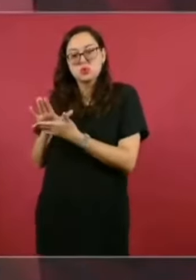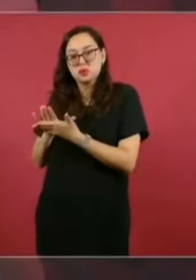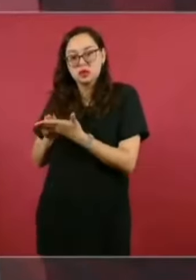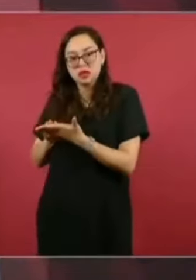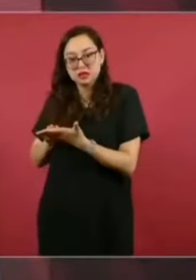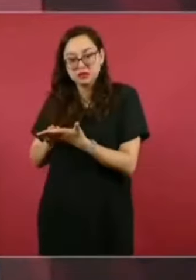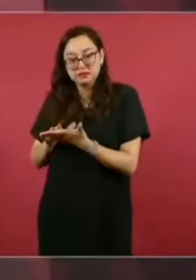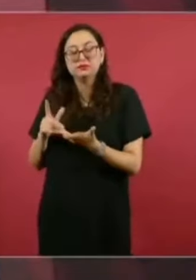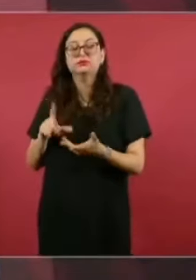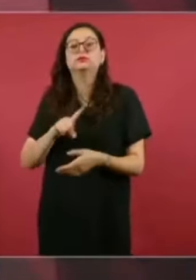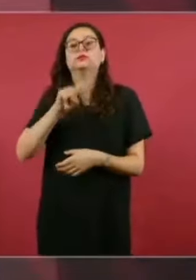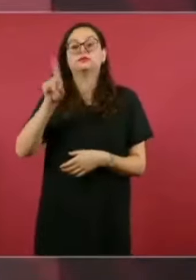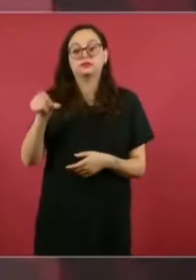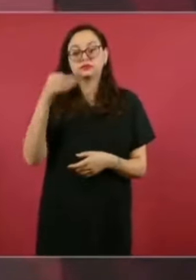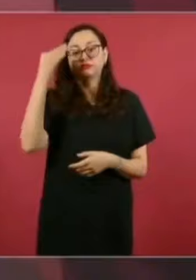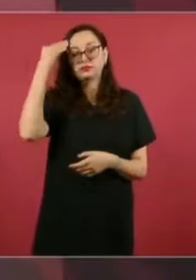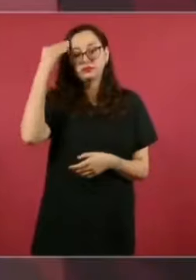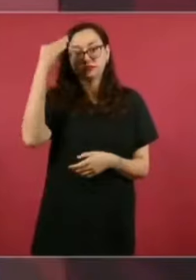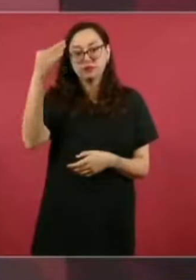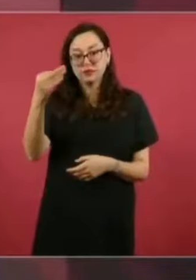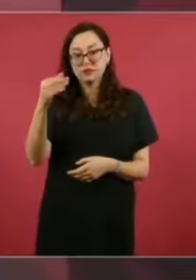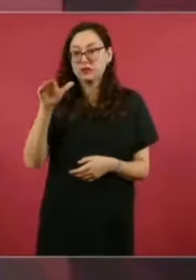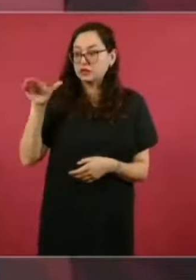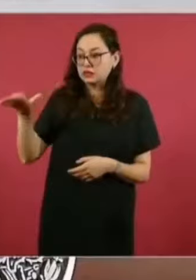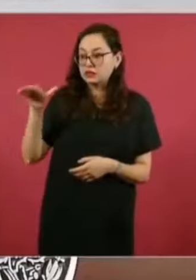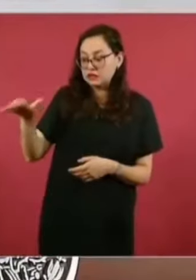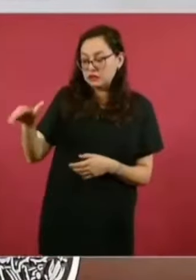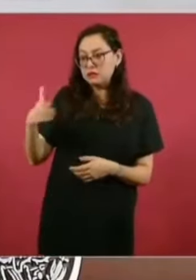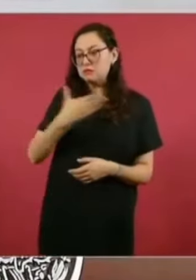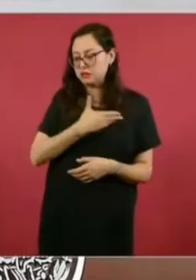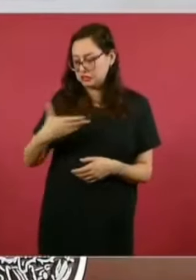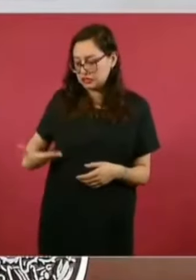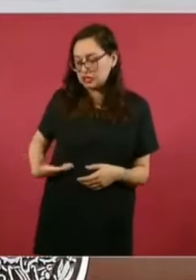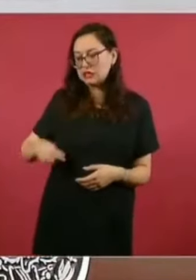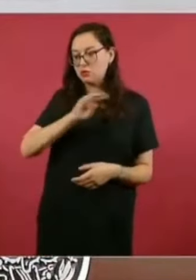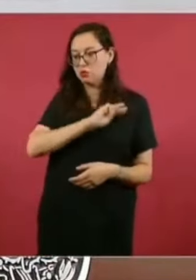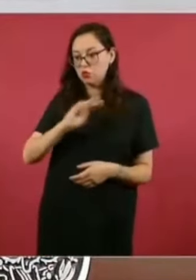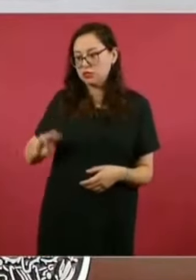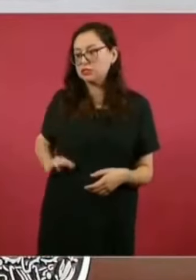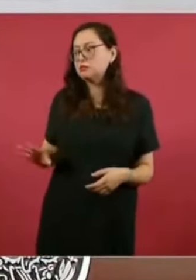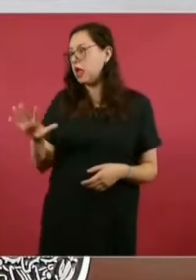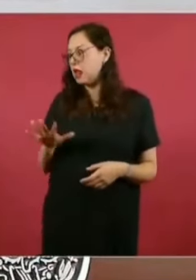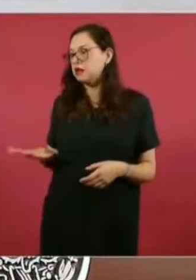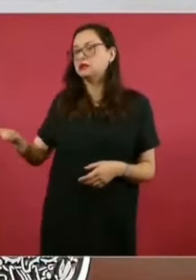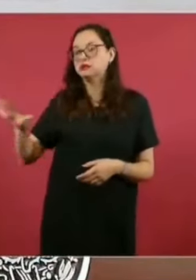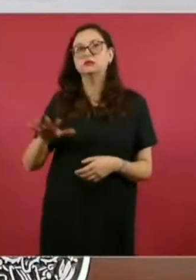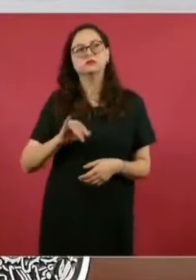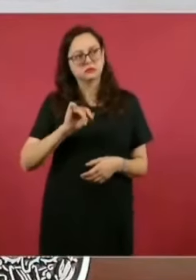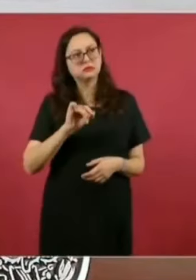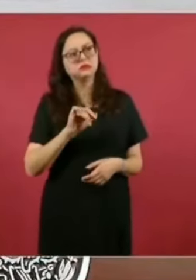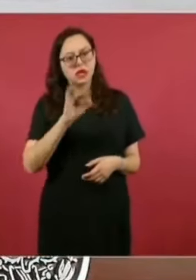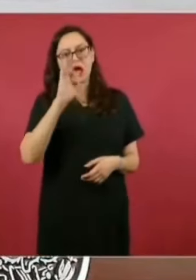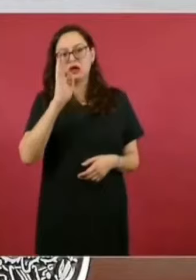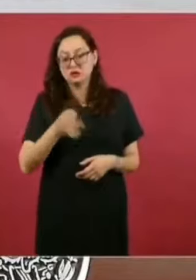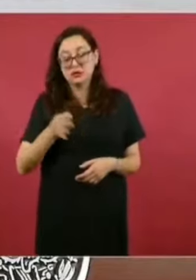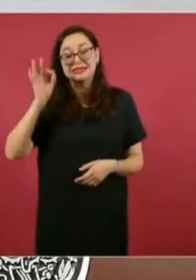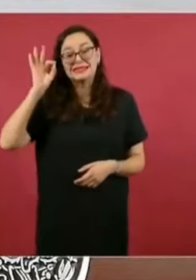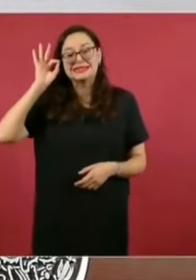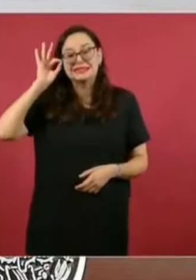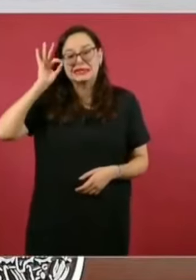eligen presidente municipal. Ajá, sí. Y da el servicio. Y es un ejemplo